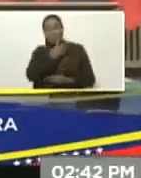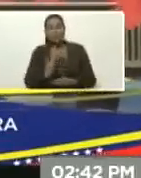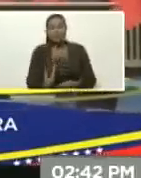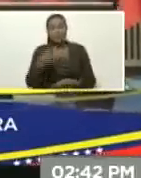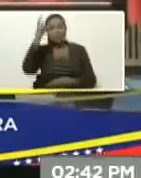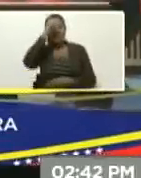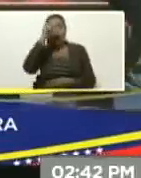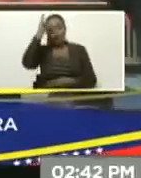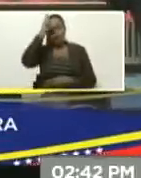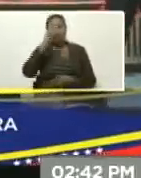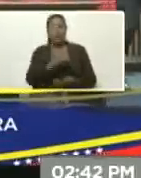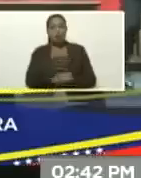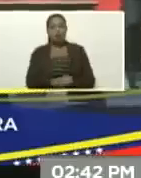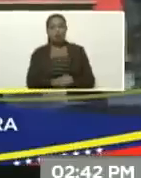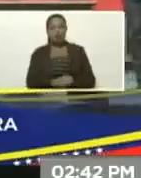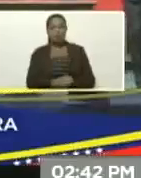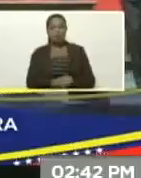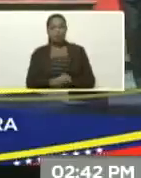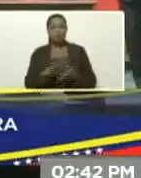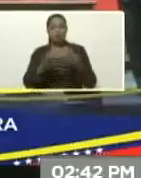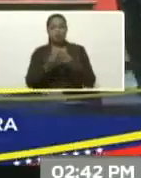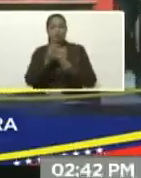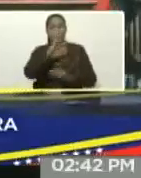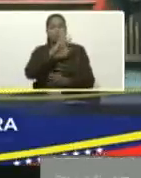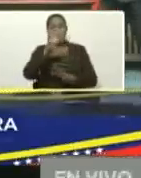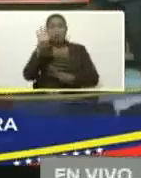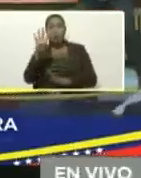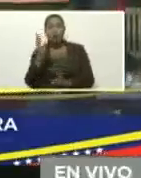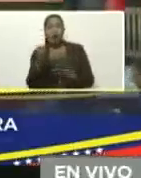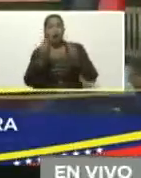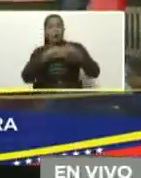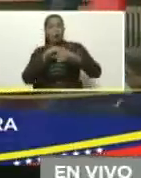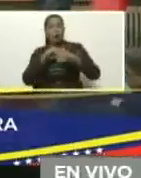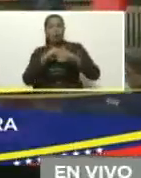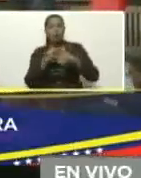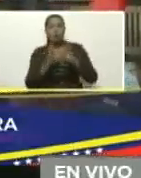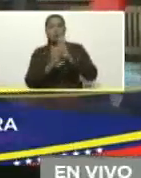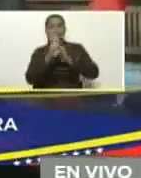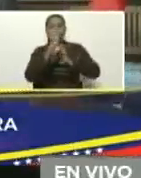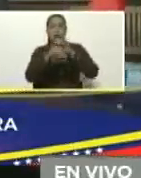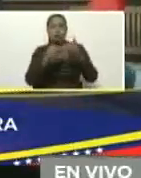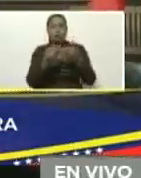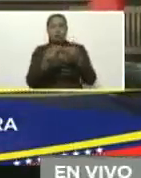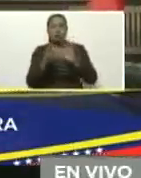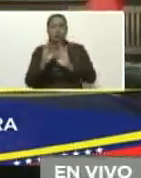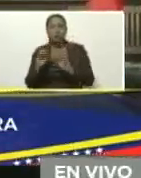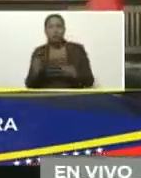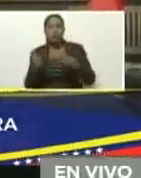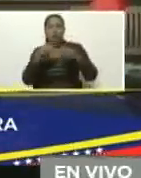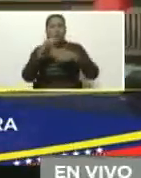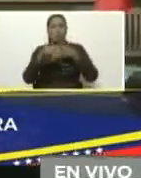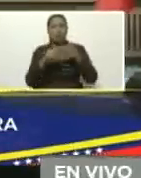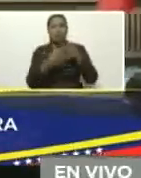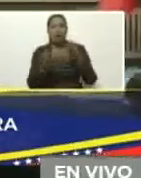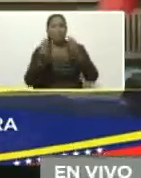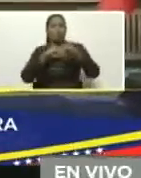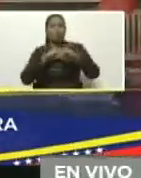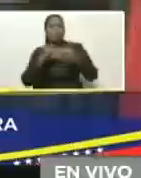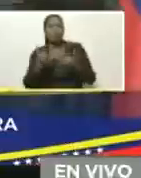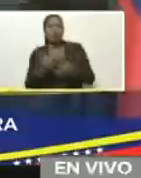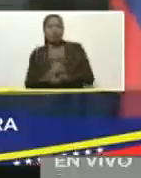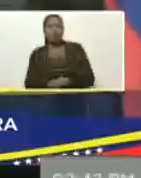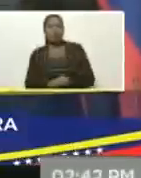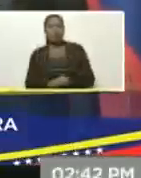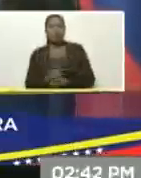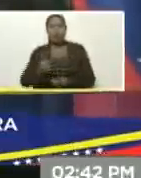la República de Turquía, con 54 acuerdos en desarrollo y han sido suscritos en esta oportunidad con